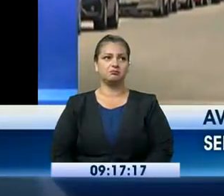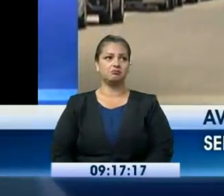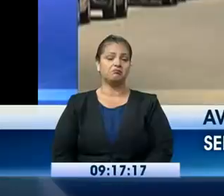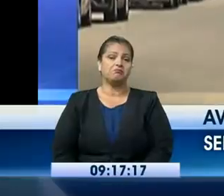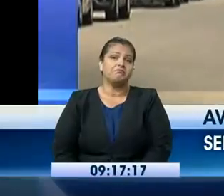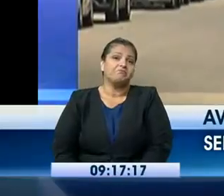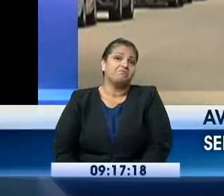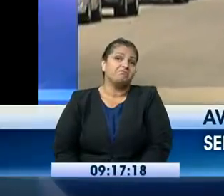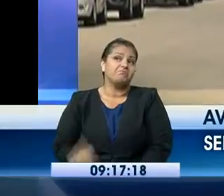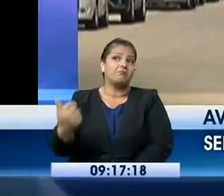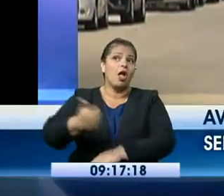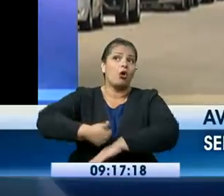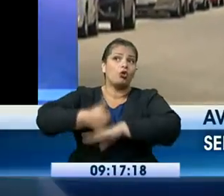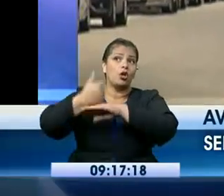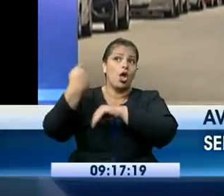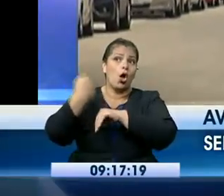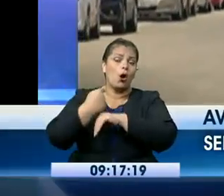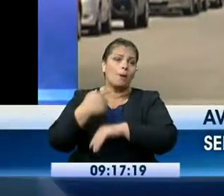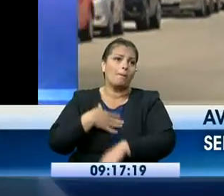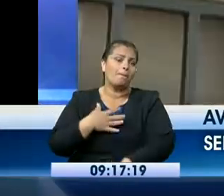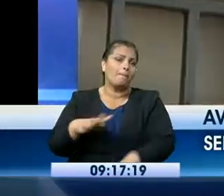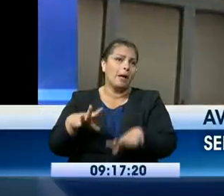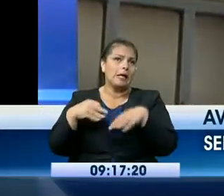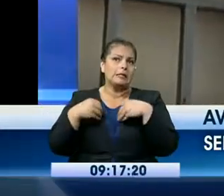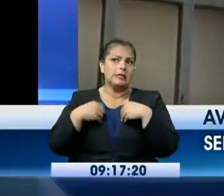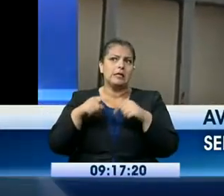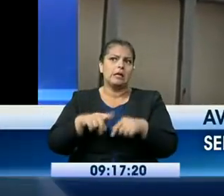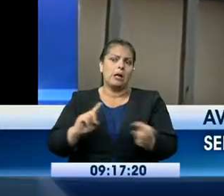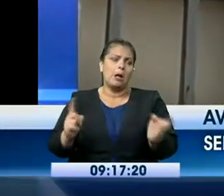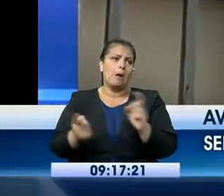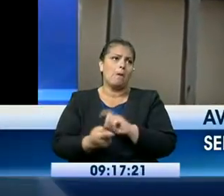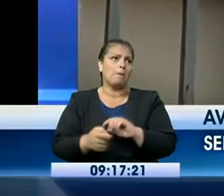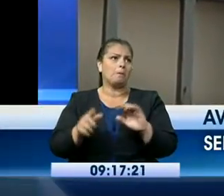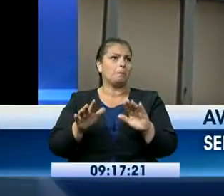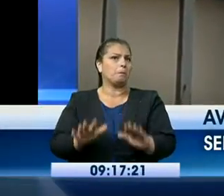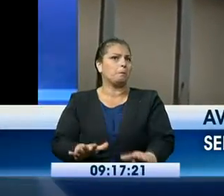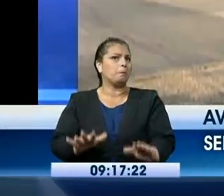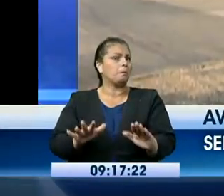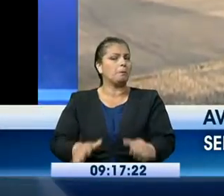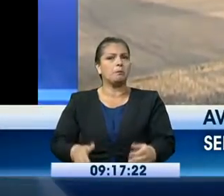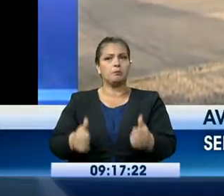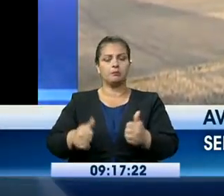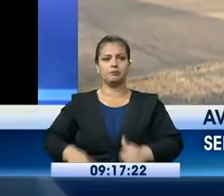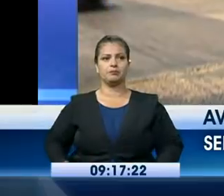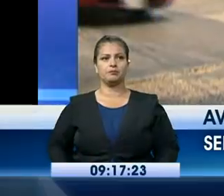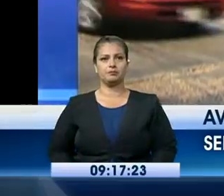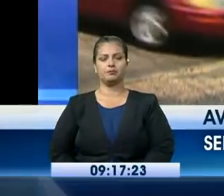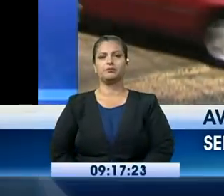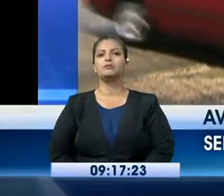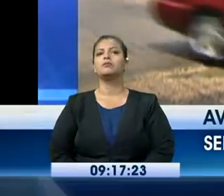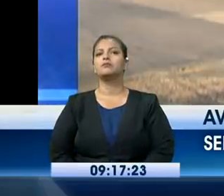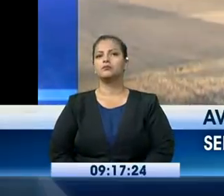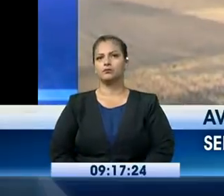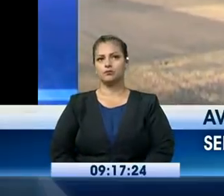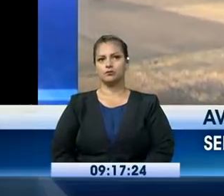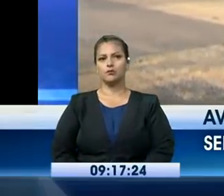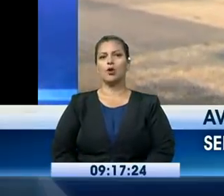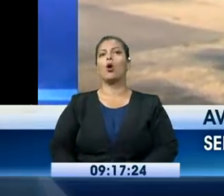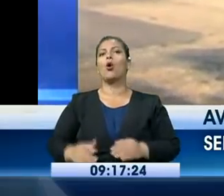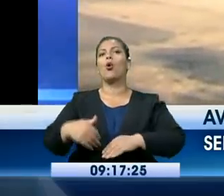tráfico así que ahora circular nuevamente por la avenida judío